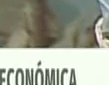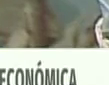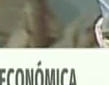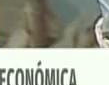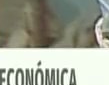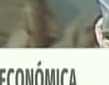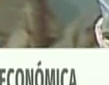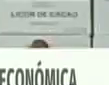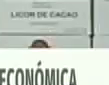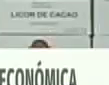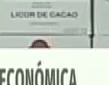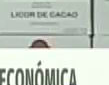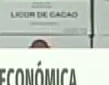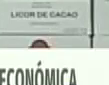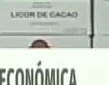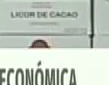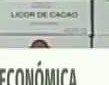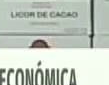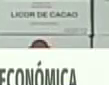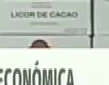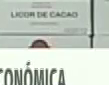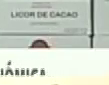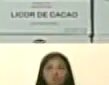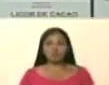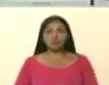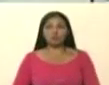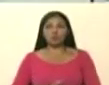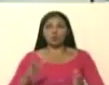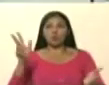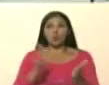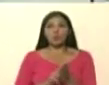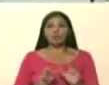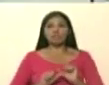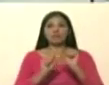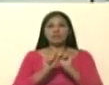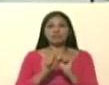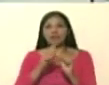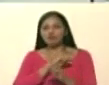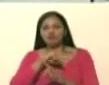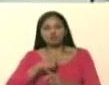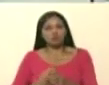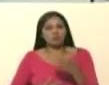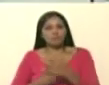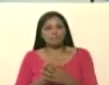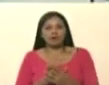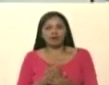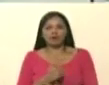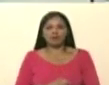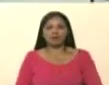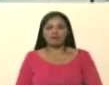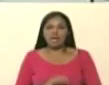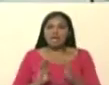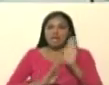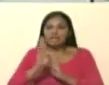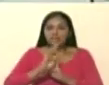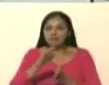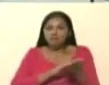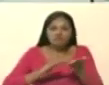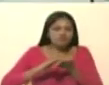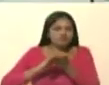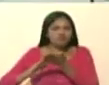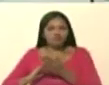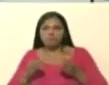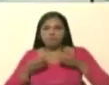un placer avanzar y vencer en todos los campos crecer recuperarse